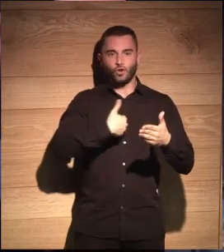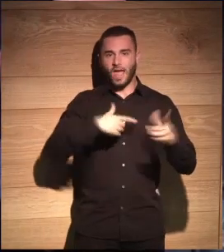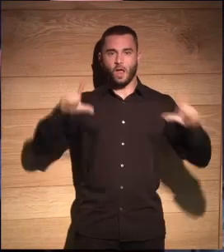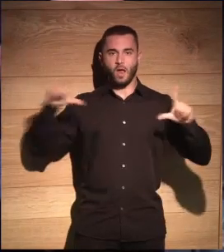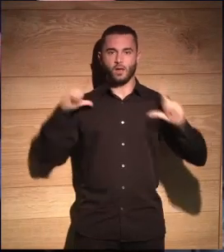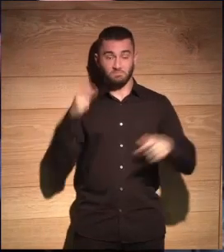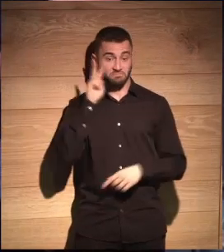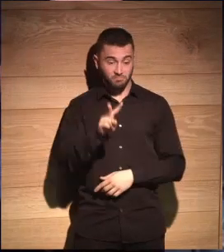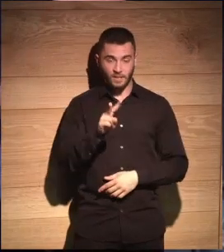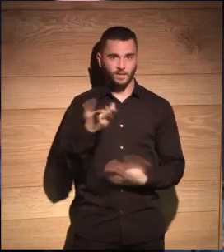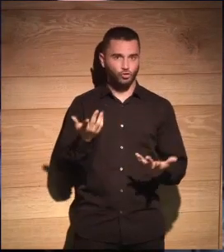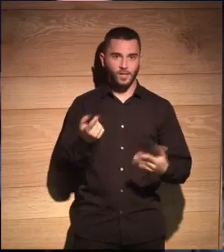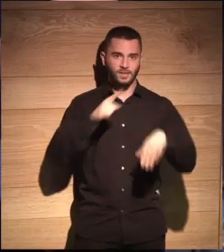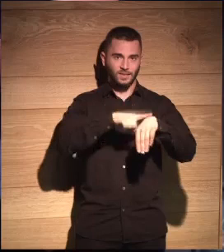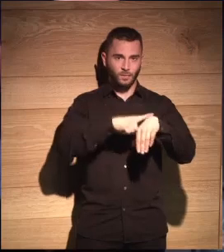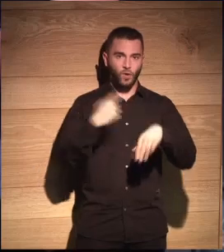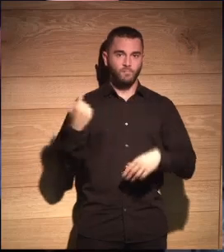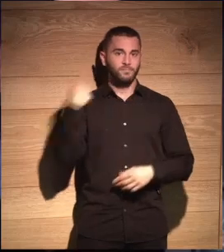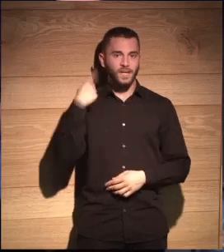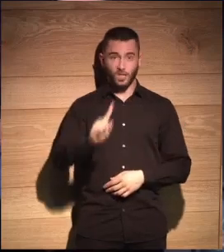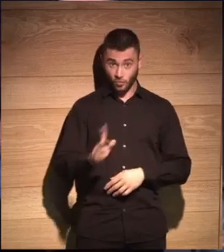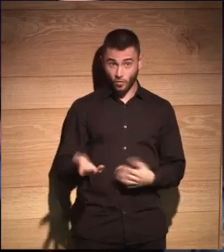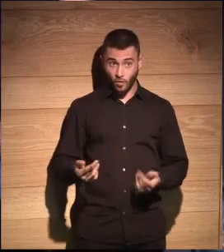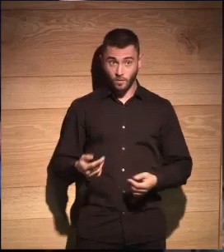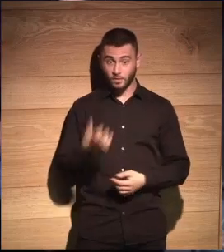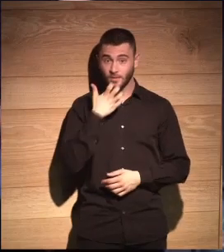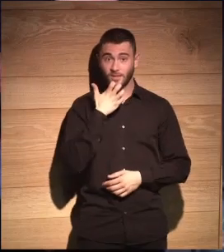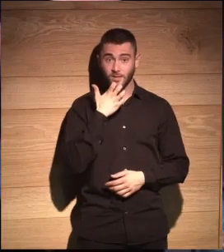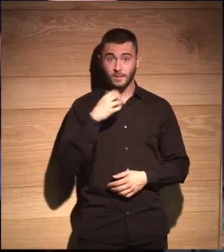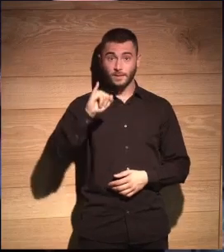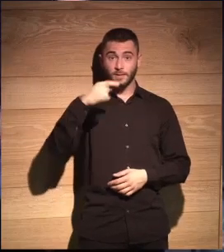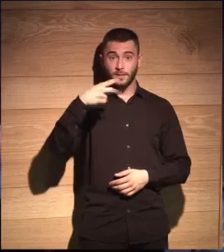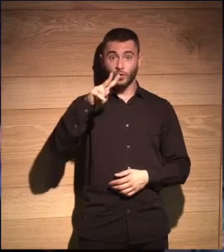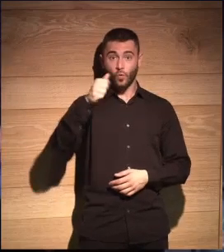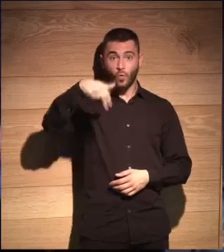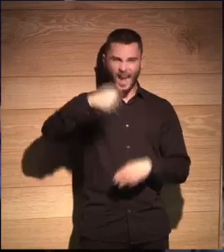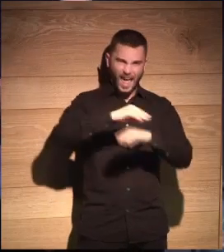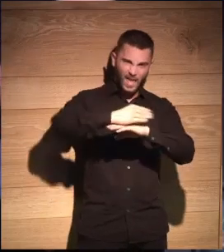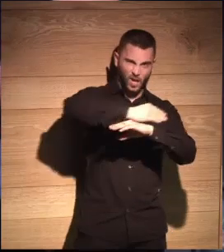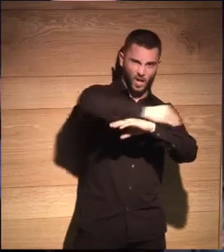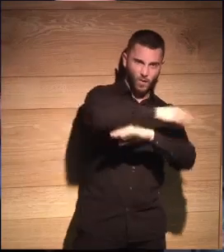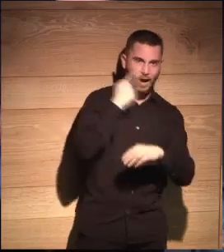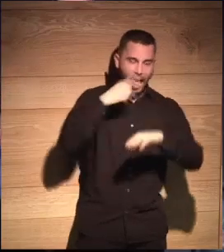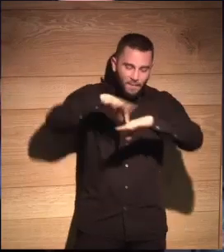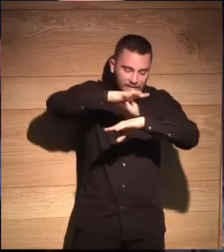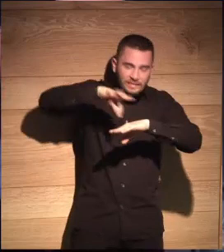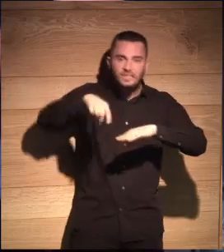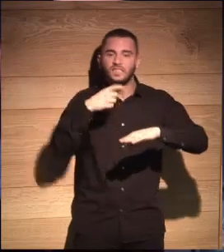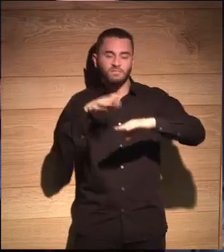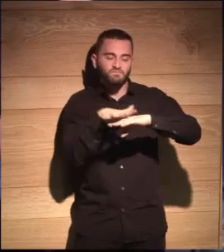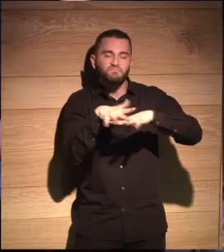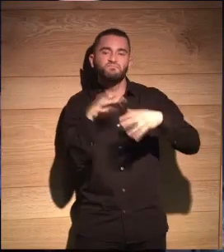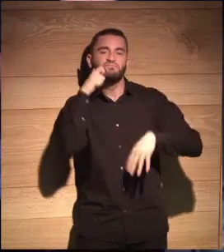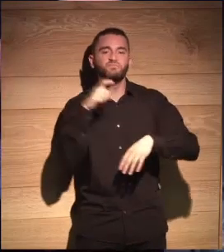eso, perder el tiempo en ver cómo una iguana tiene distribuidas las escamas para luego recrearlas de forma fidedigna, o